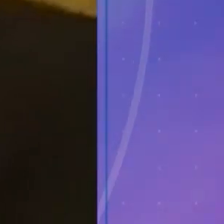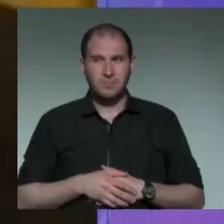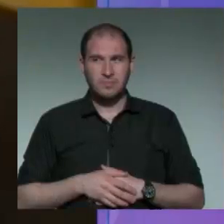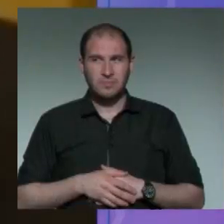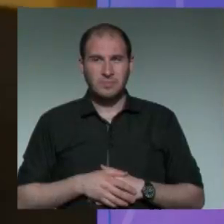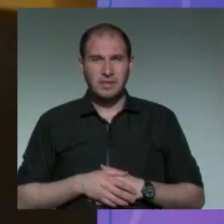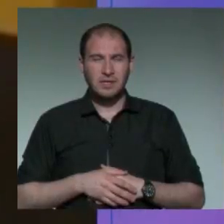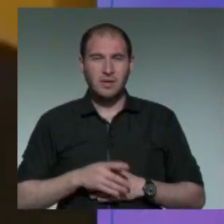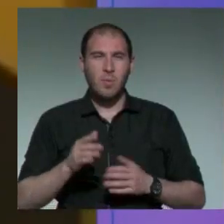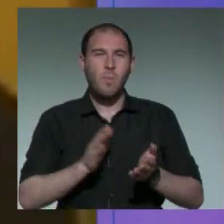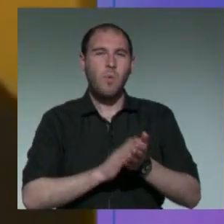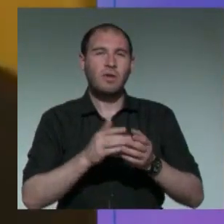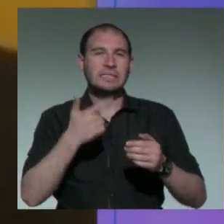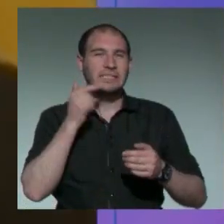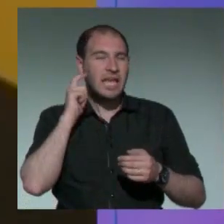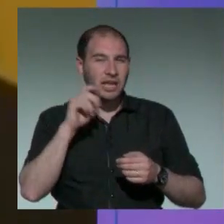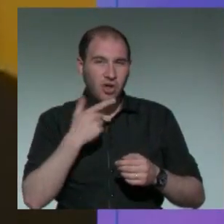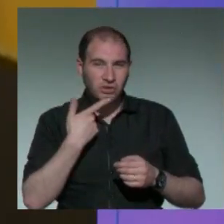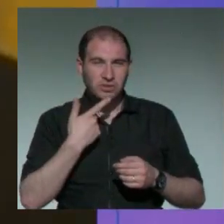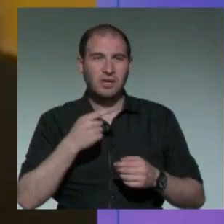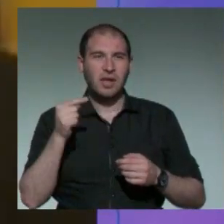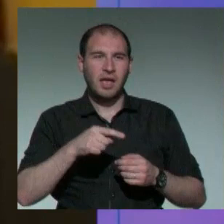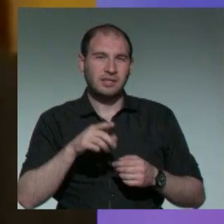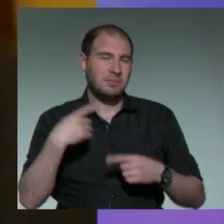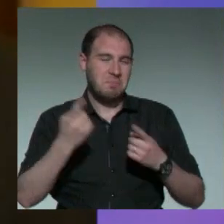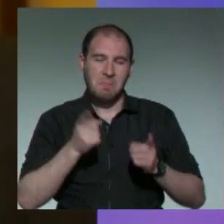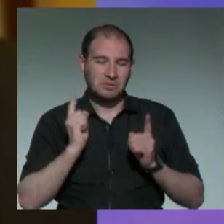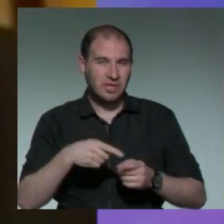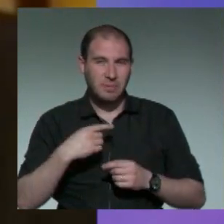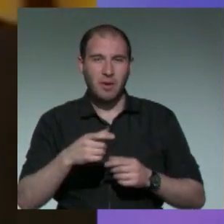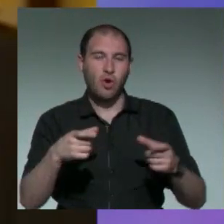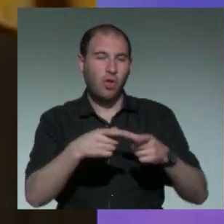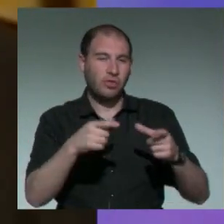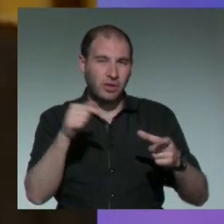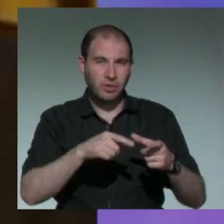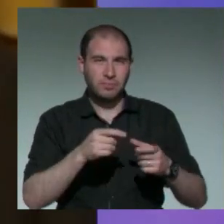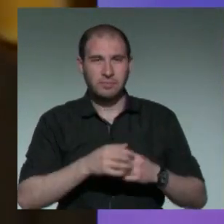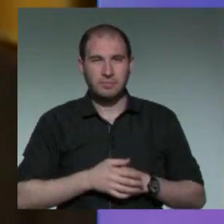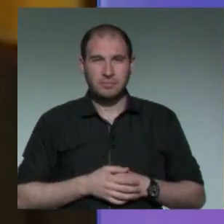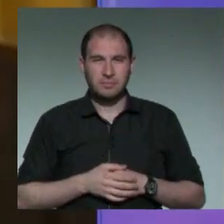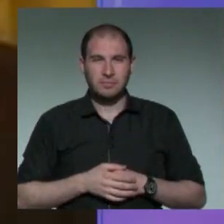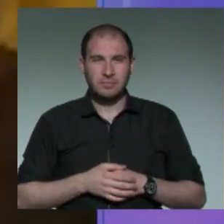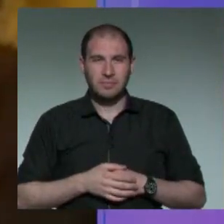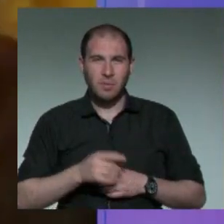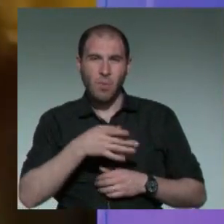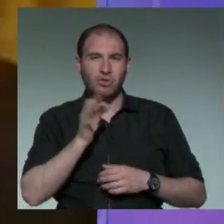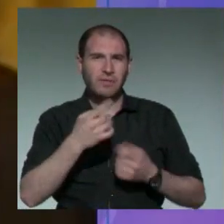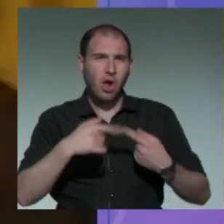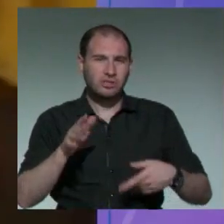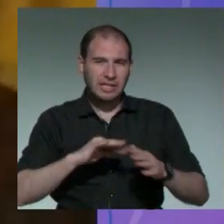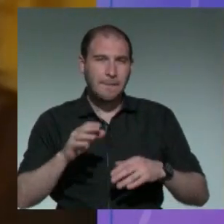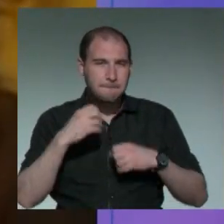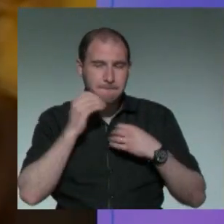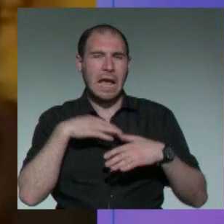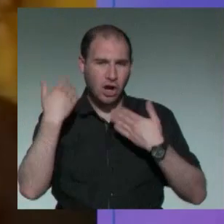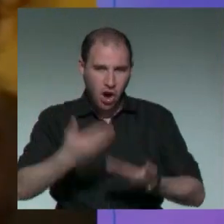Signos es, bueno, obviamente siempre te pasa con el último long play que de alguna manera cuando sabes que lo que hiciste es mejor que lo